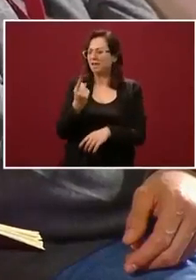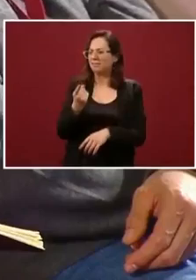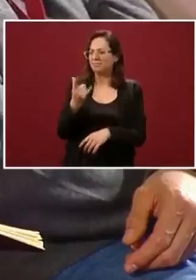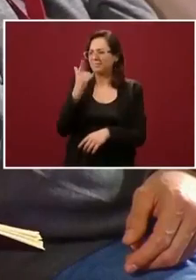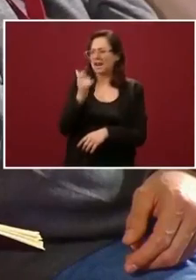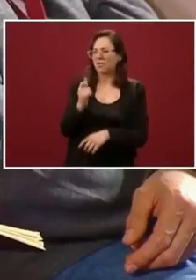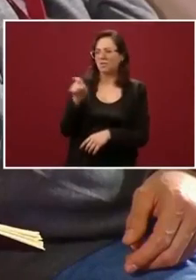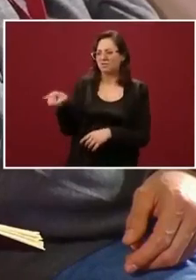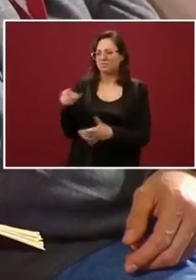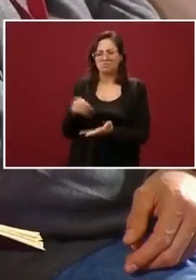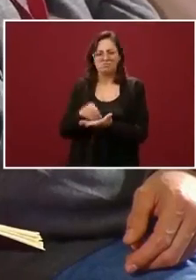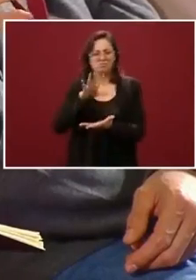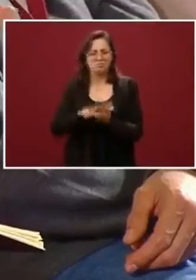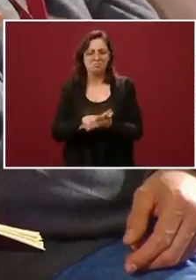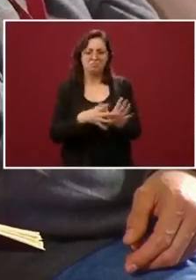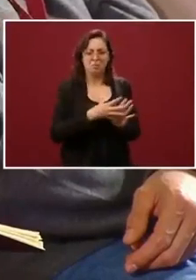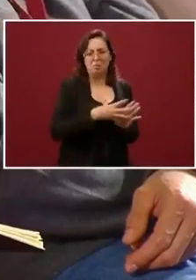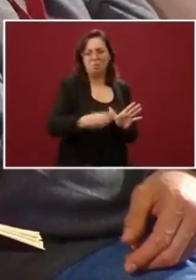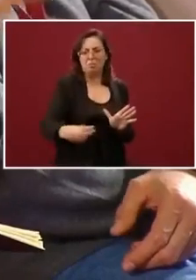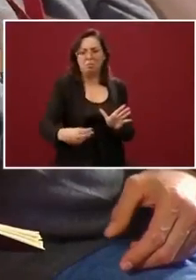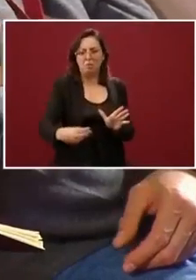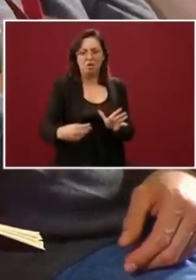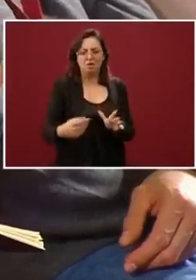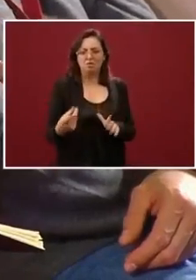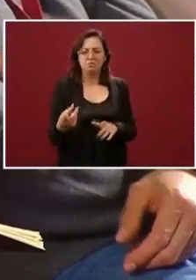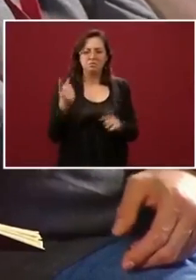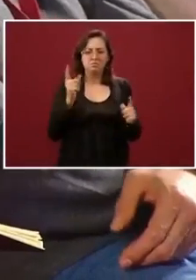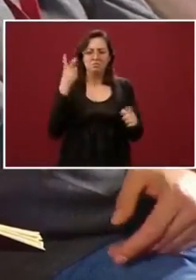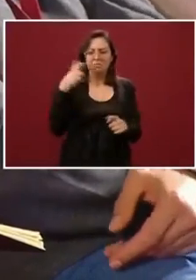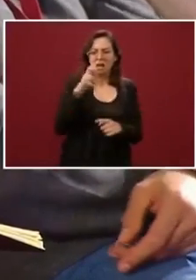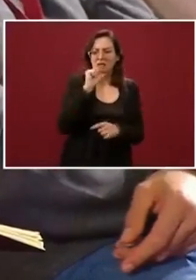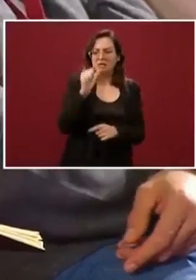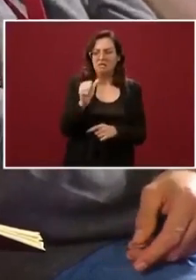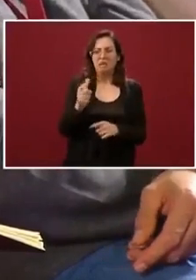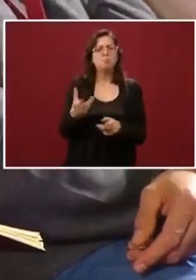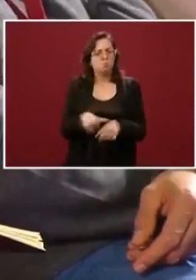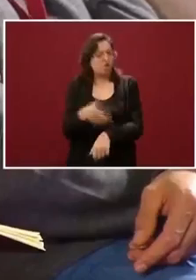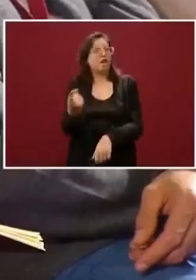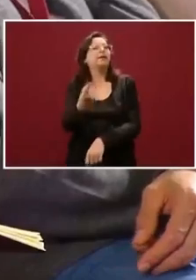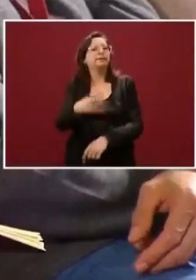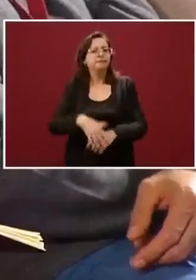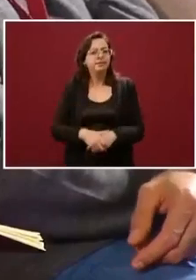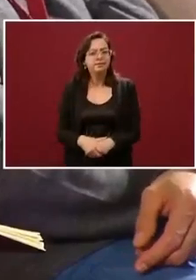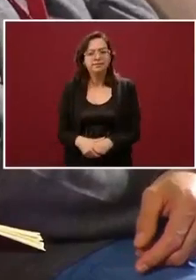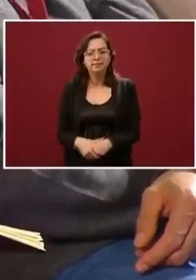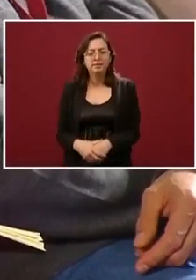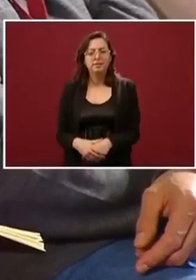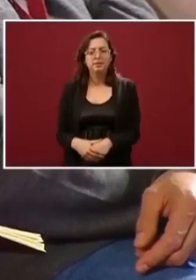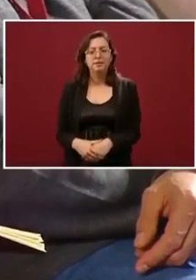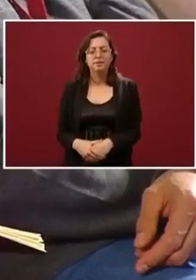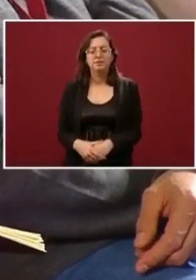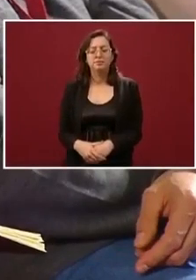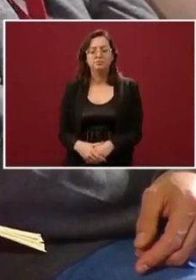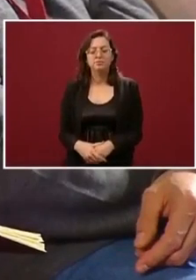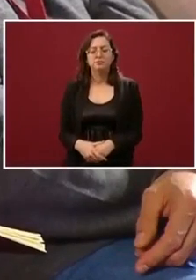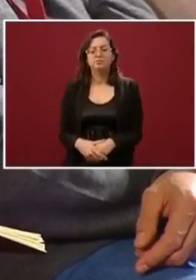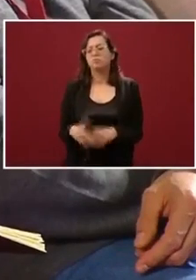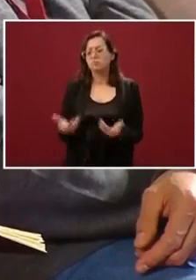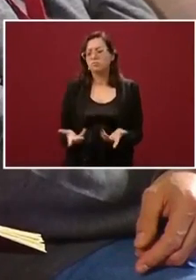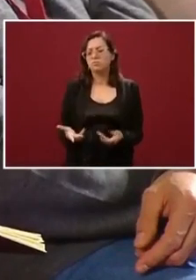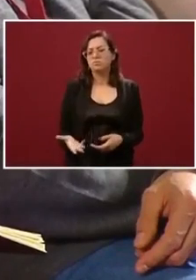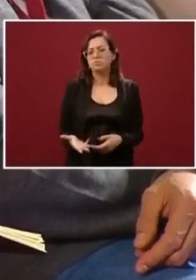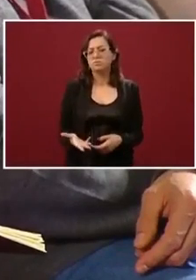no estuviera incluido como un caso no asociado a importación. Y si ustedes han considerado